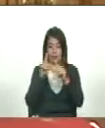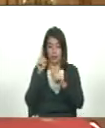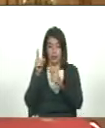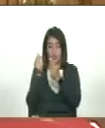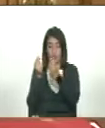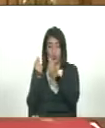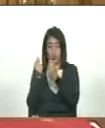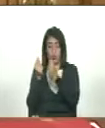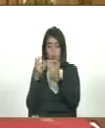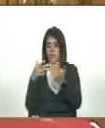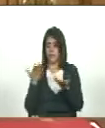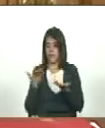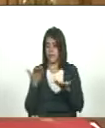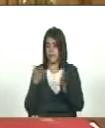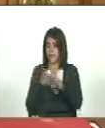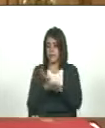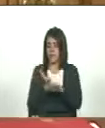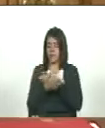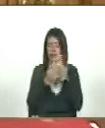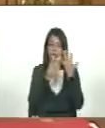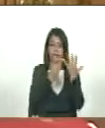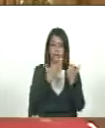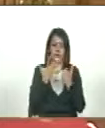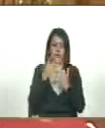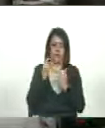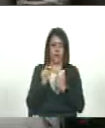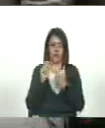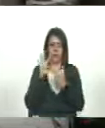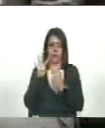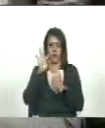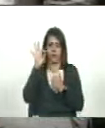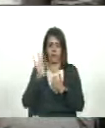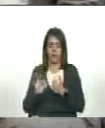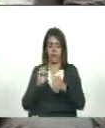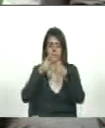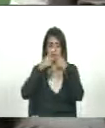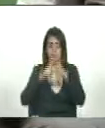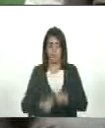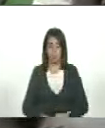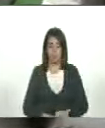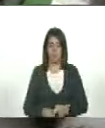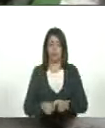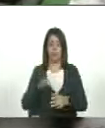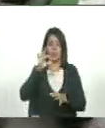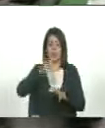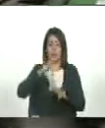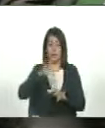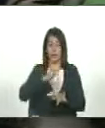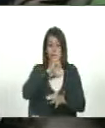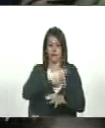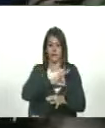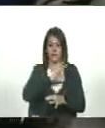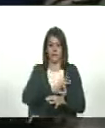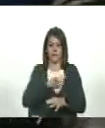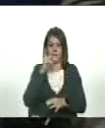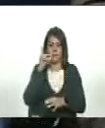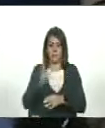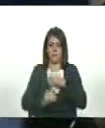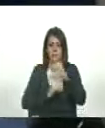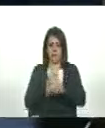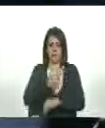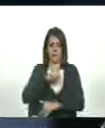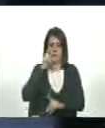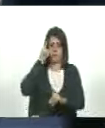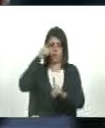729.948.434.691 bolívares, siendo el 77.4% del presupuesto para la inversión social. Debe ser ese